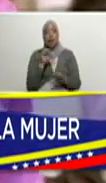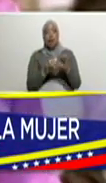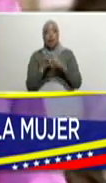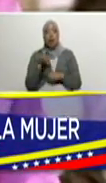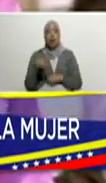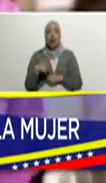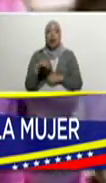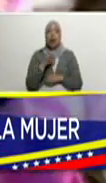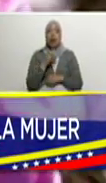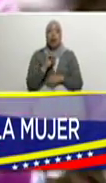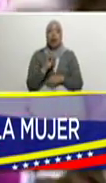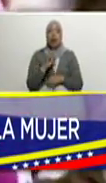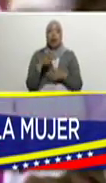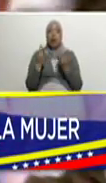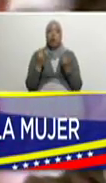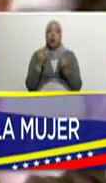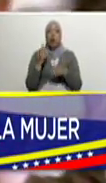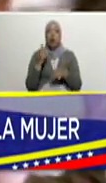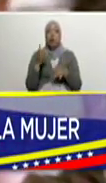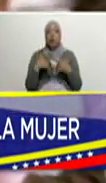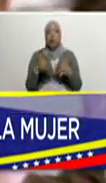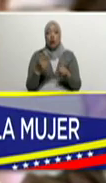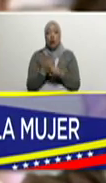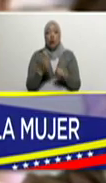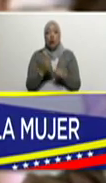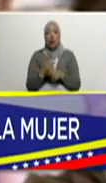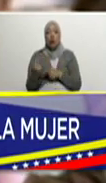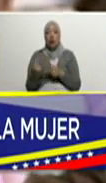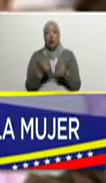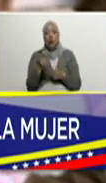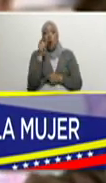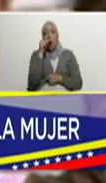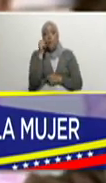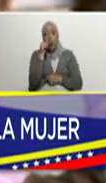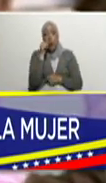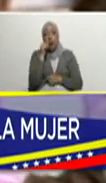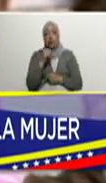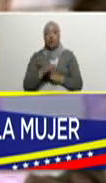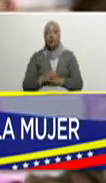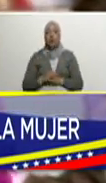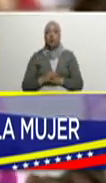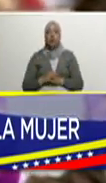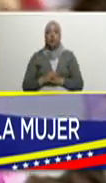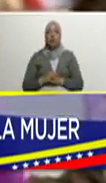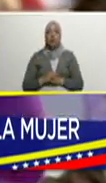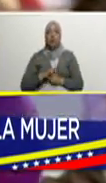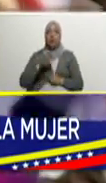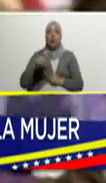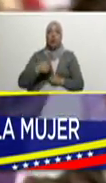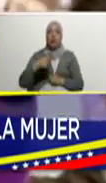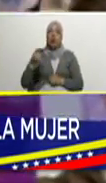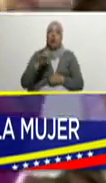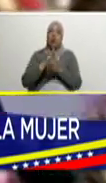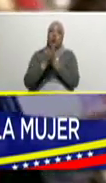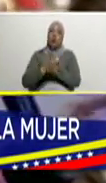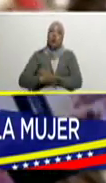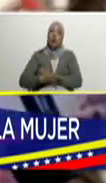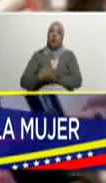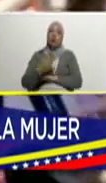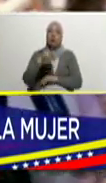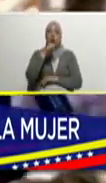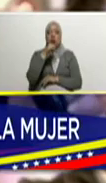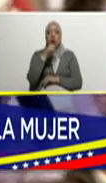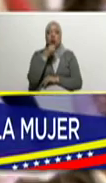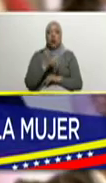nuestro cuerpo que muchas veces son estigmatizados por los hombres, ¿verdad? Y que nosotros tenemos que romper con esos